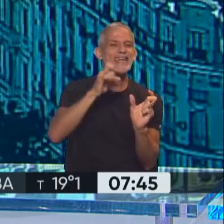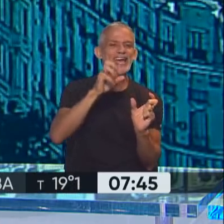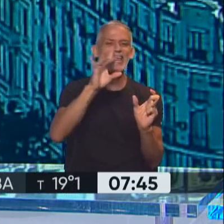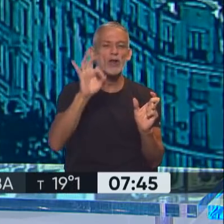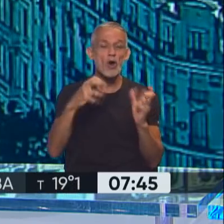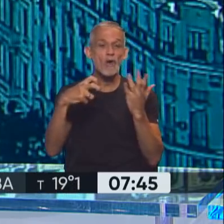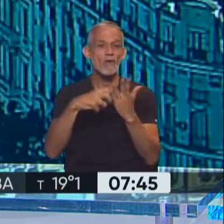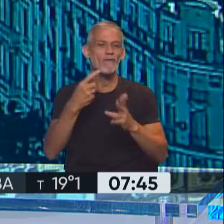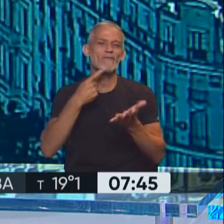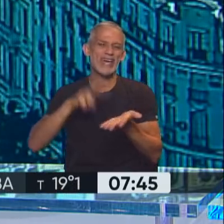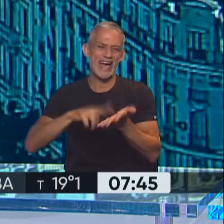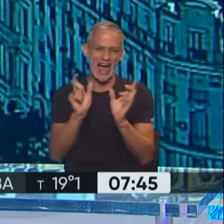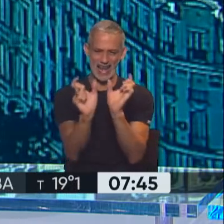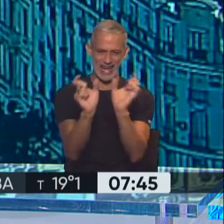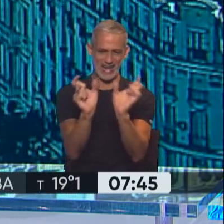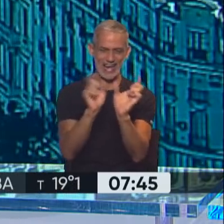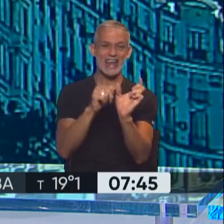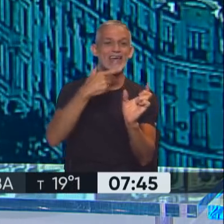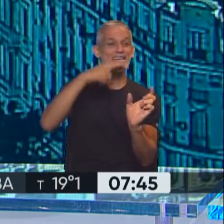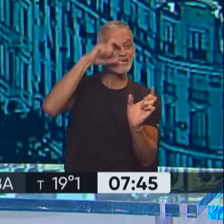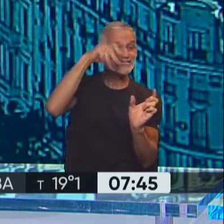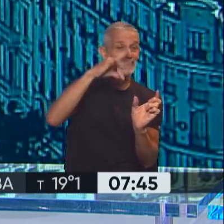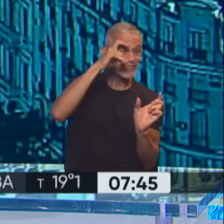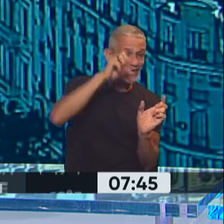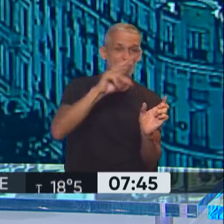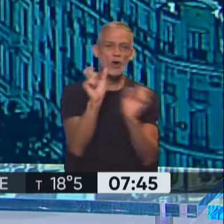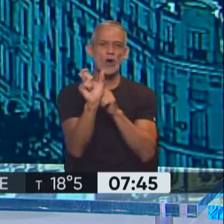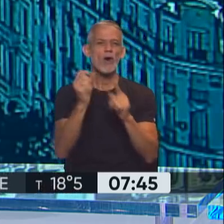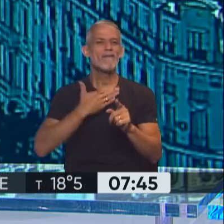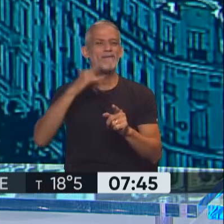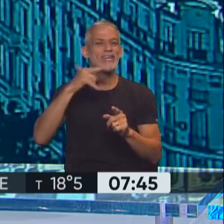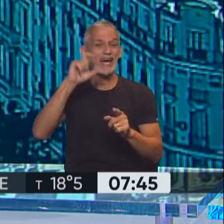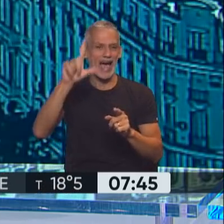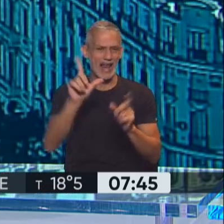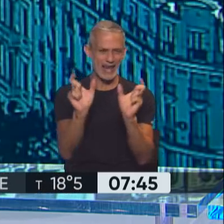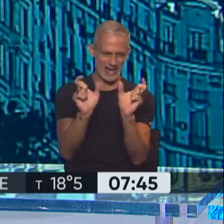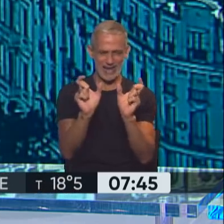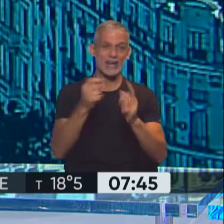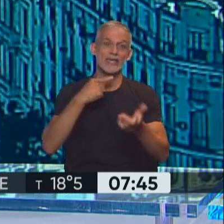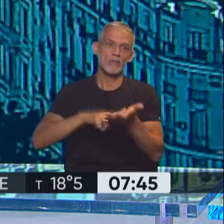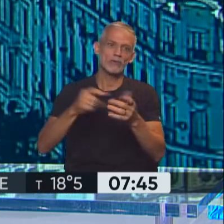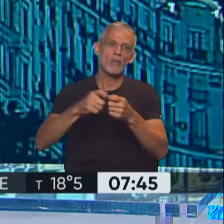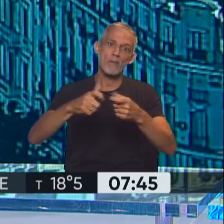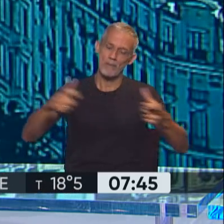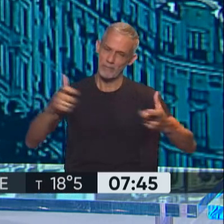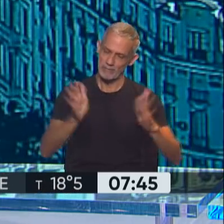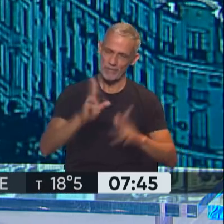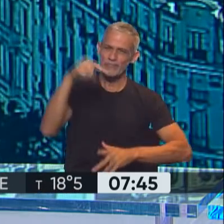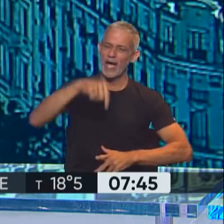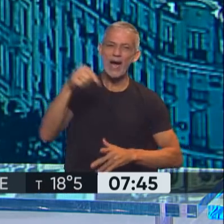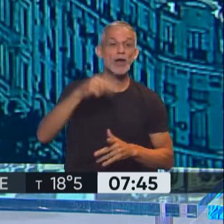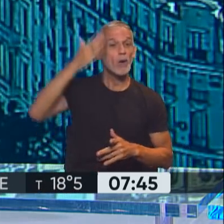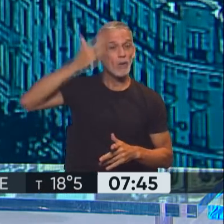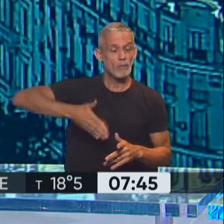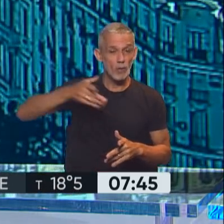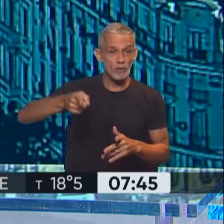señaló guzmán a esas dos palabras como las responsables de este acuerdo que se está extendiendo por eso ya mismo con verón y